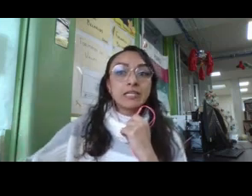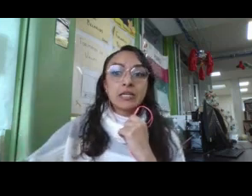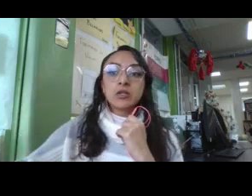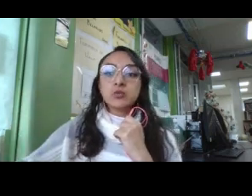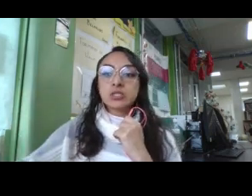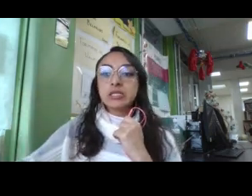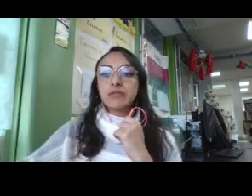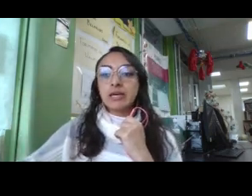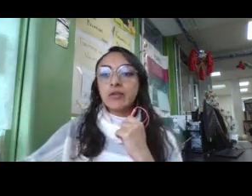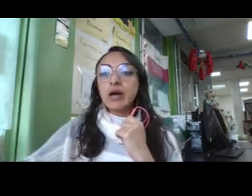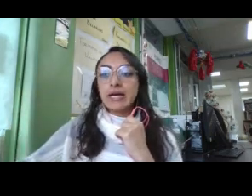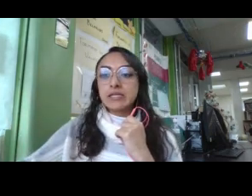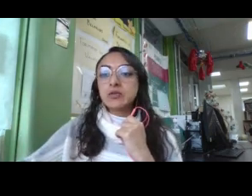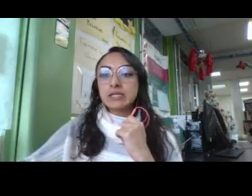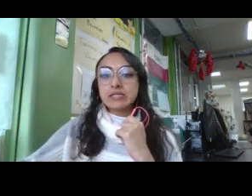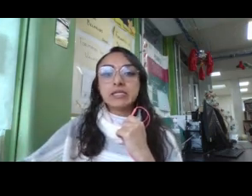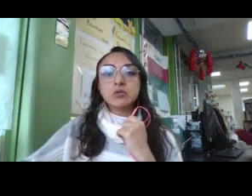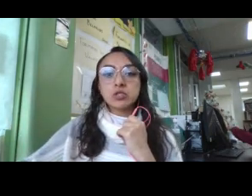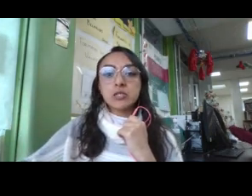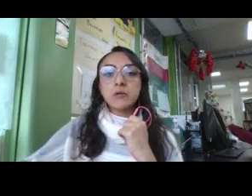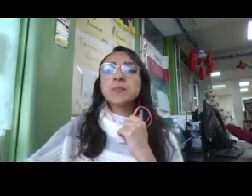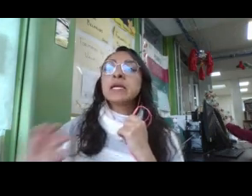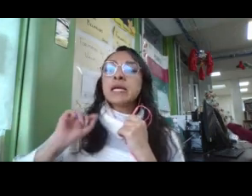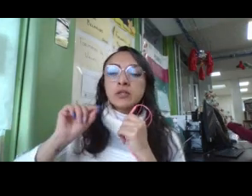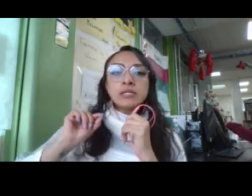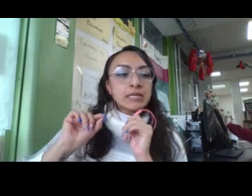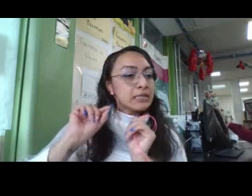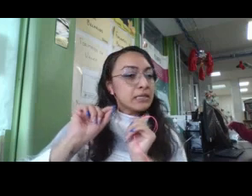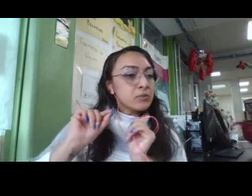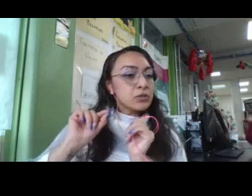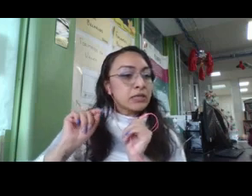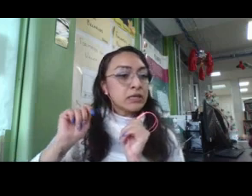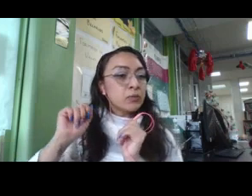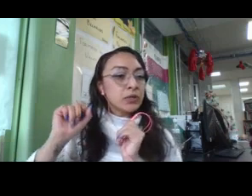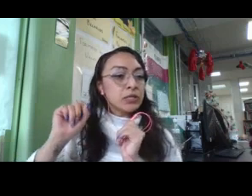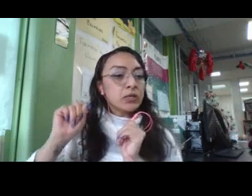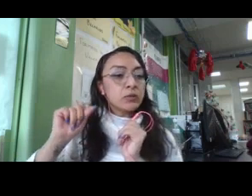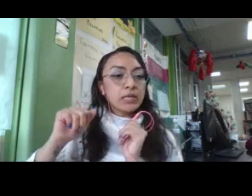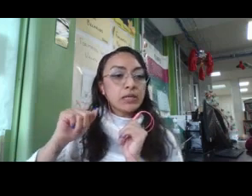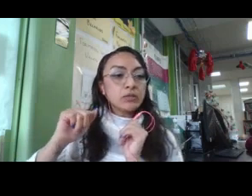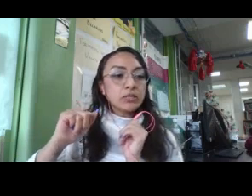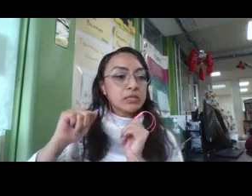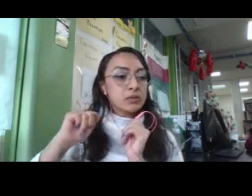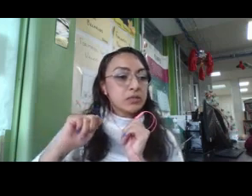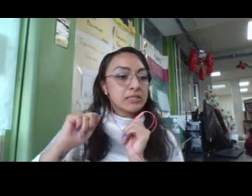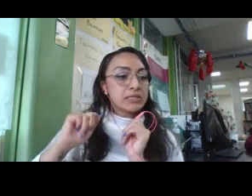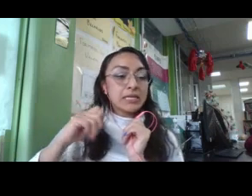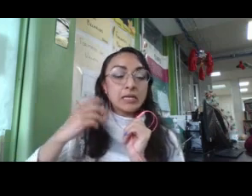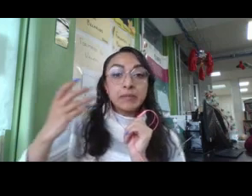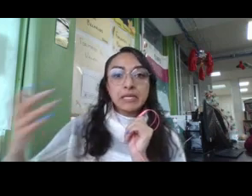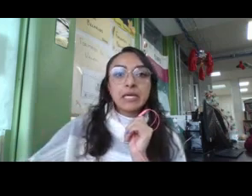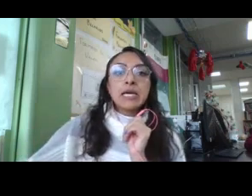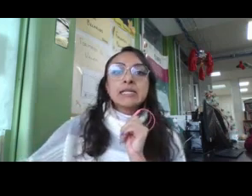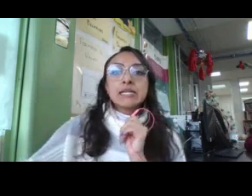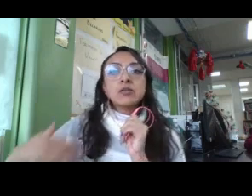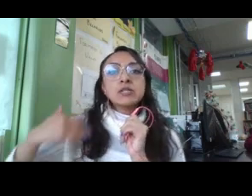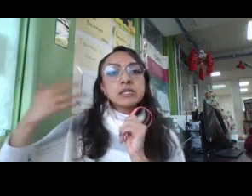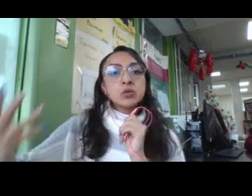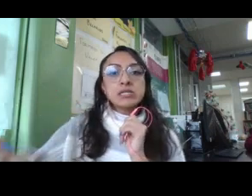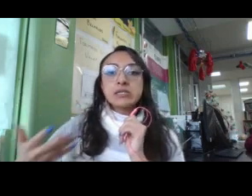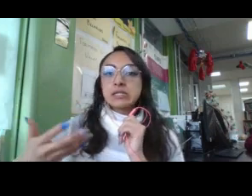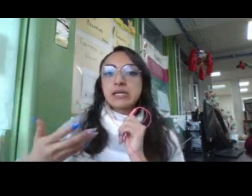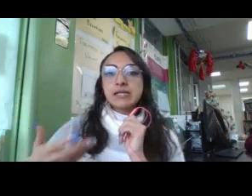le vayan dando un significado a eso que están escuchando. Entonces aquí tenemos que tener un poquito de cuidado con estas cuestiones que de repente se